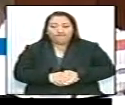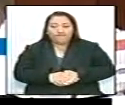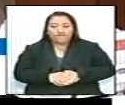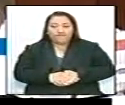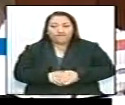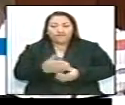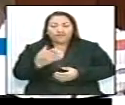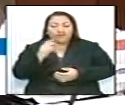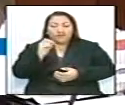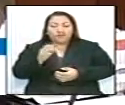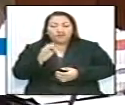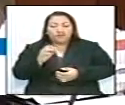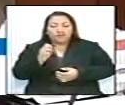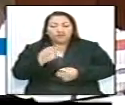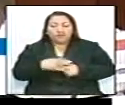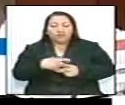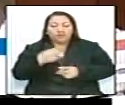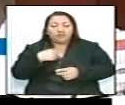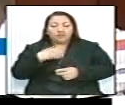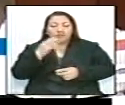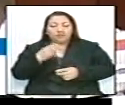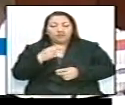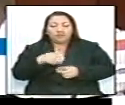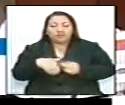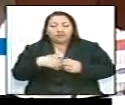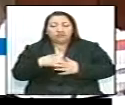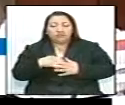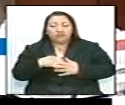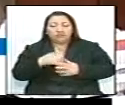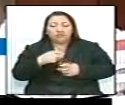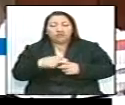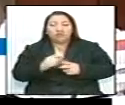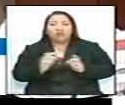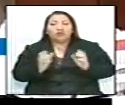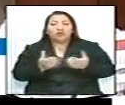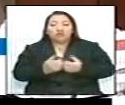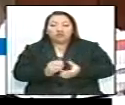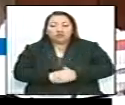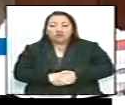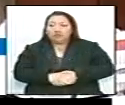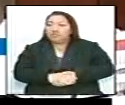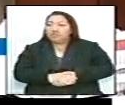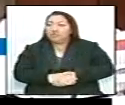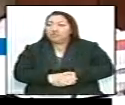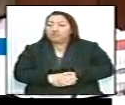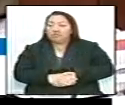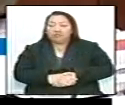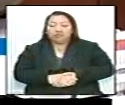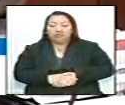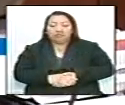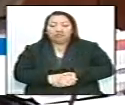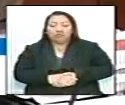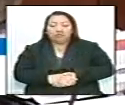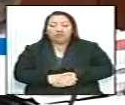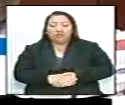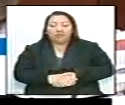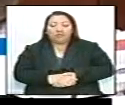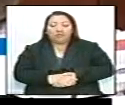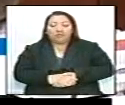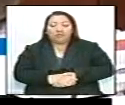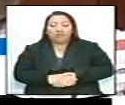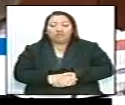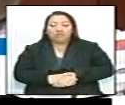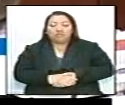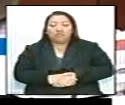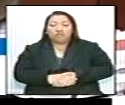pedida por el mismo exmandatario y decidida por el Congreso. Y en efecto, esta discusión no se dio